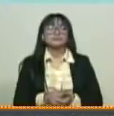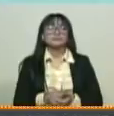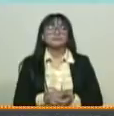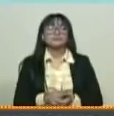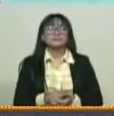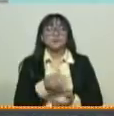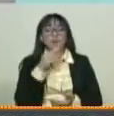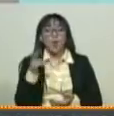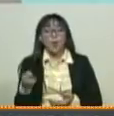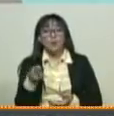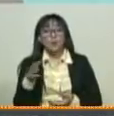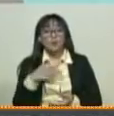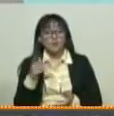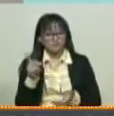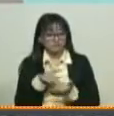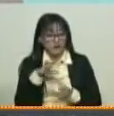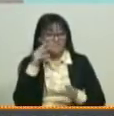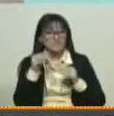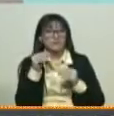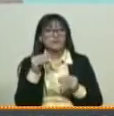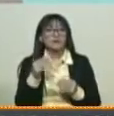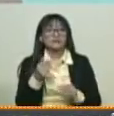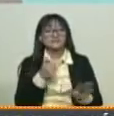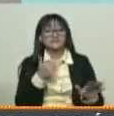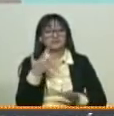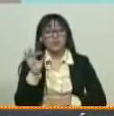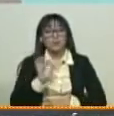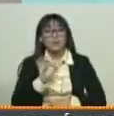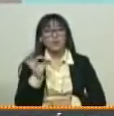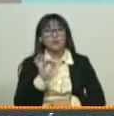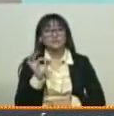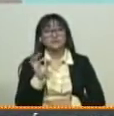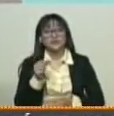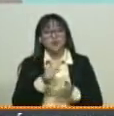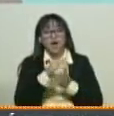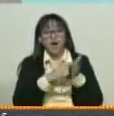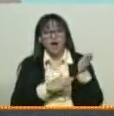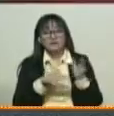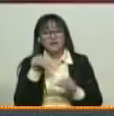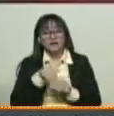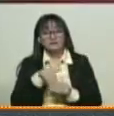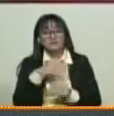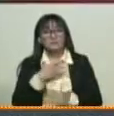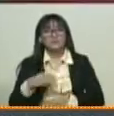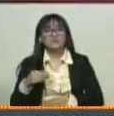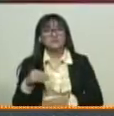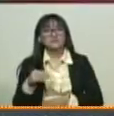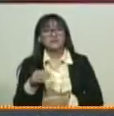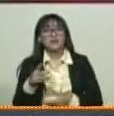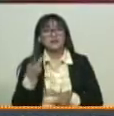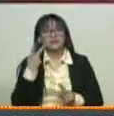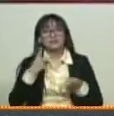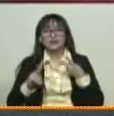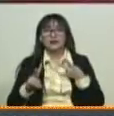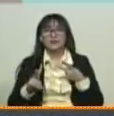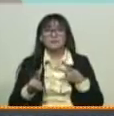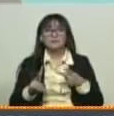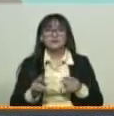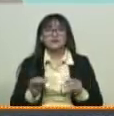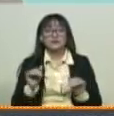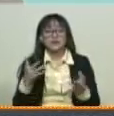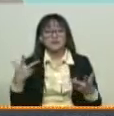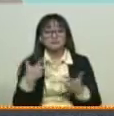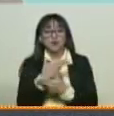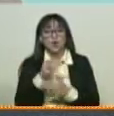de Honduras podría venir a aprender, porque forjaron el 65% de las actas de la elección presidencial. Y ese día le cortaron el wifi